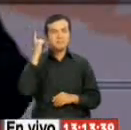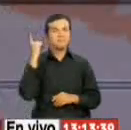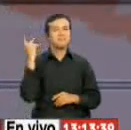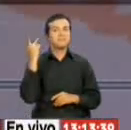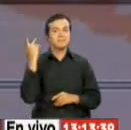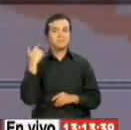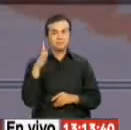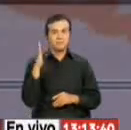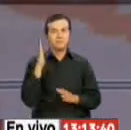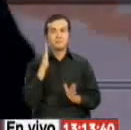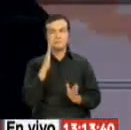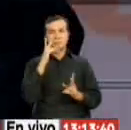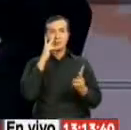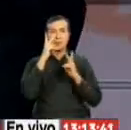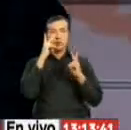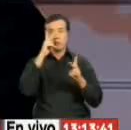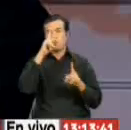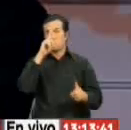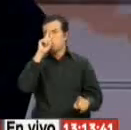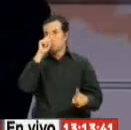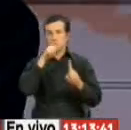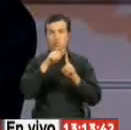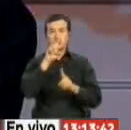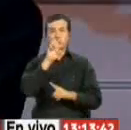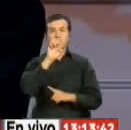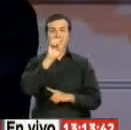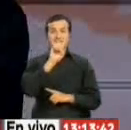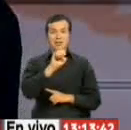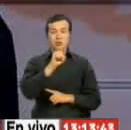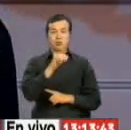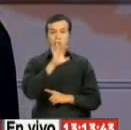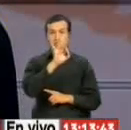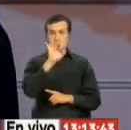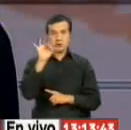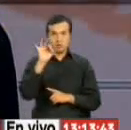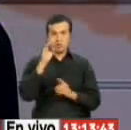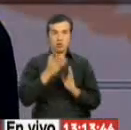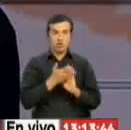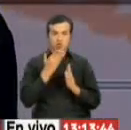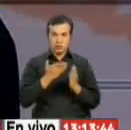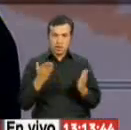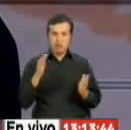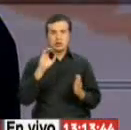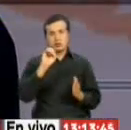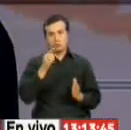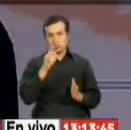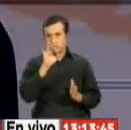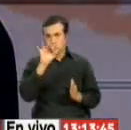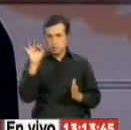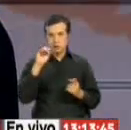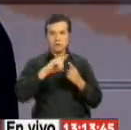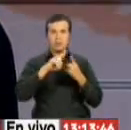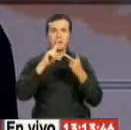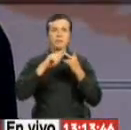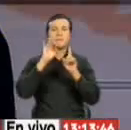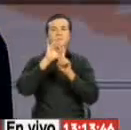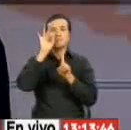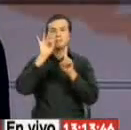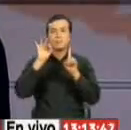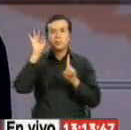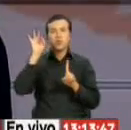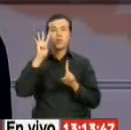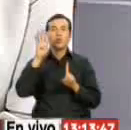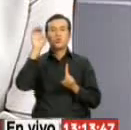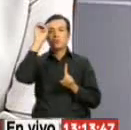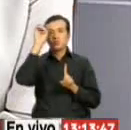existiendo una proyección de inflación del 0.99 y un factor económico del 2.4